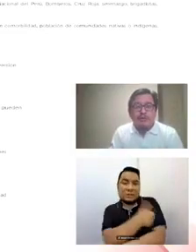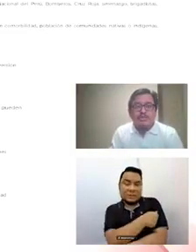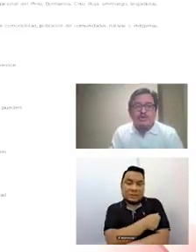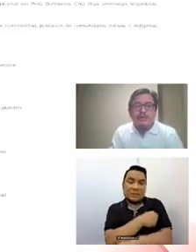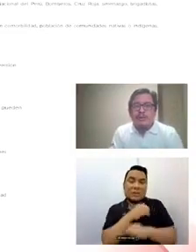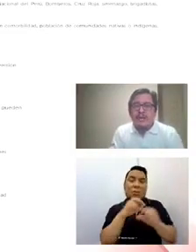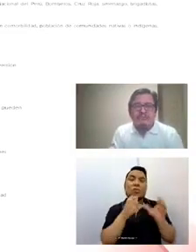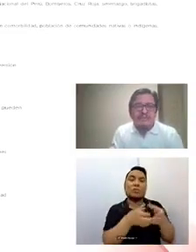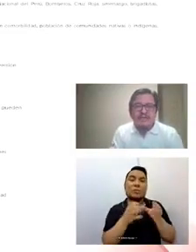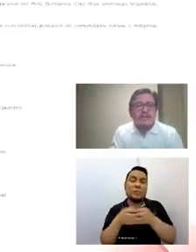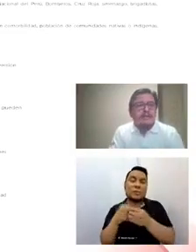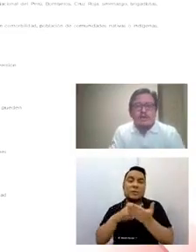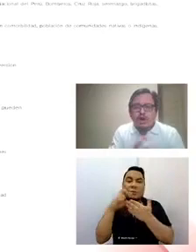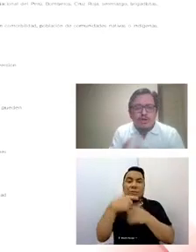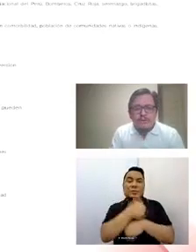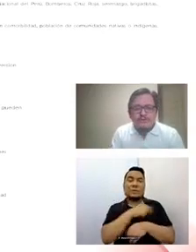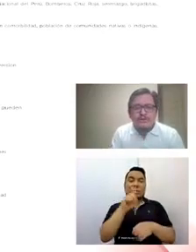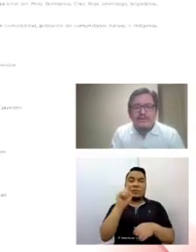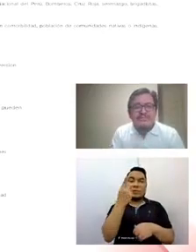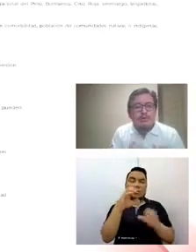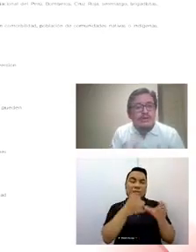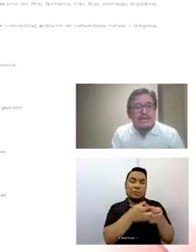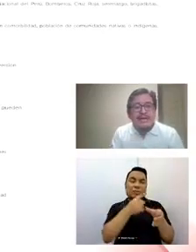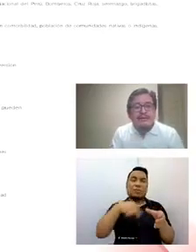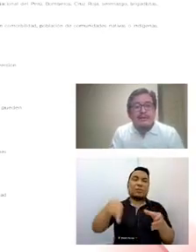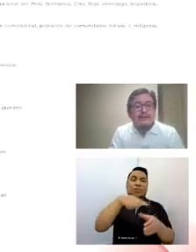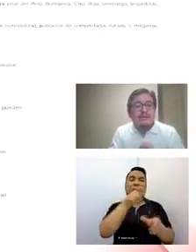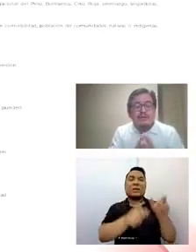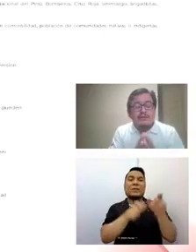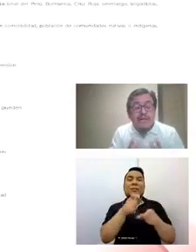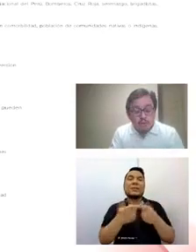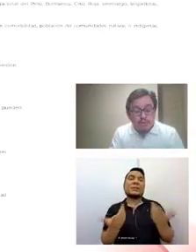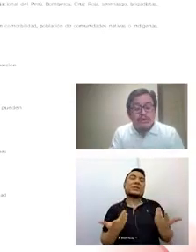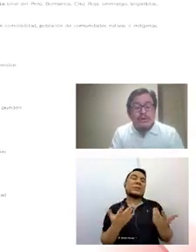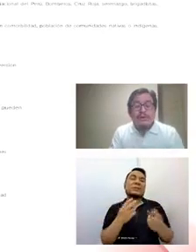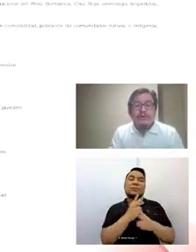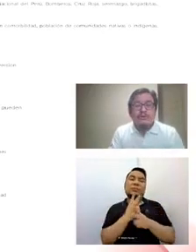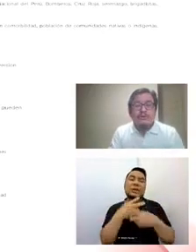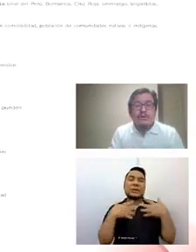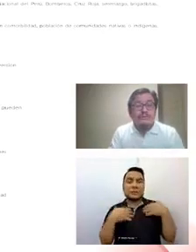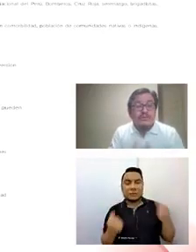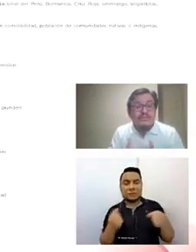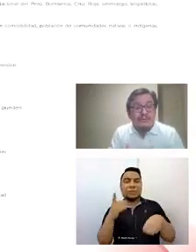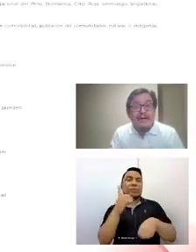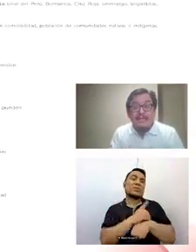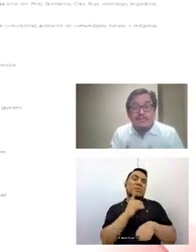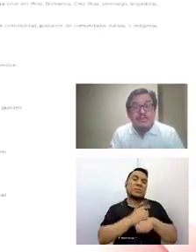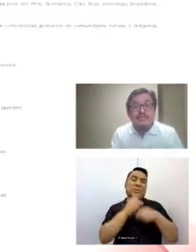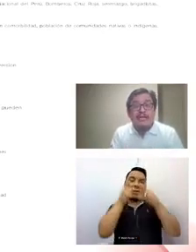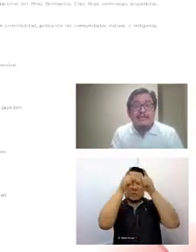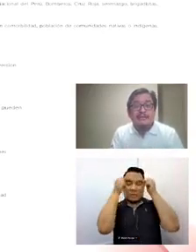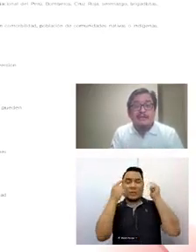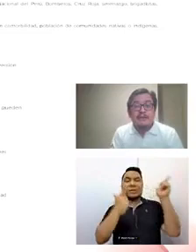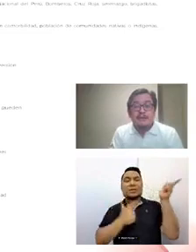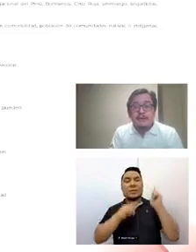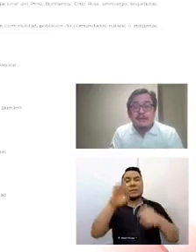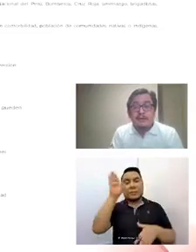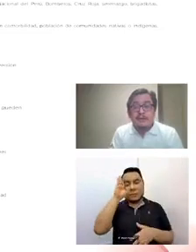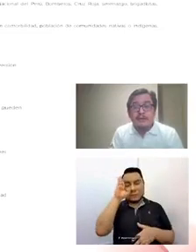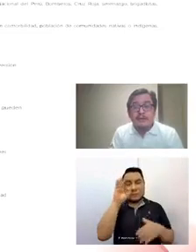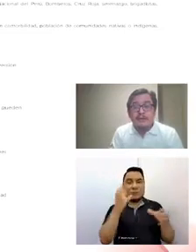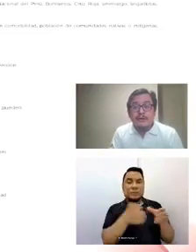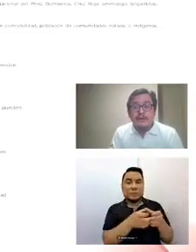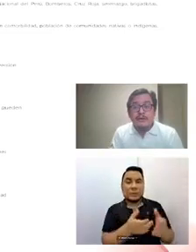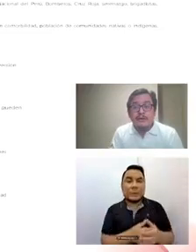al programa de vacunación. La primera fase, todo el personal de seguridad, de salud, ¿no? Todas las fuerzas armadas, policiales,